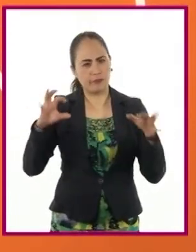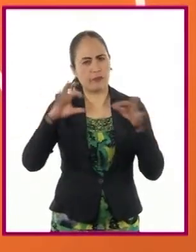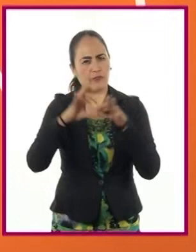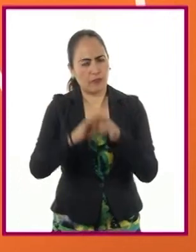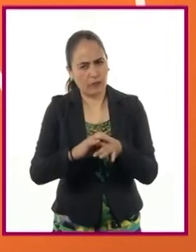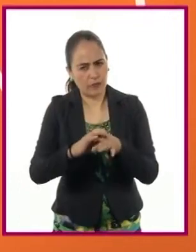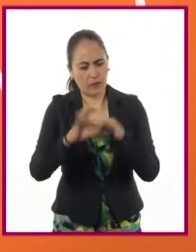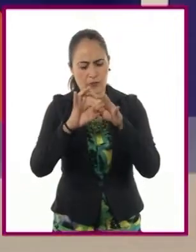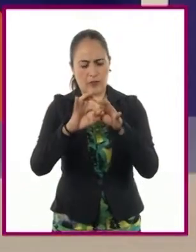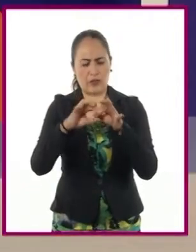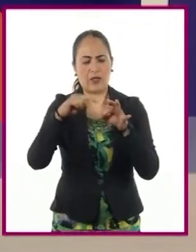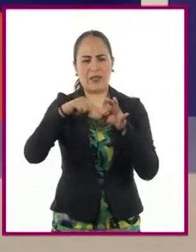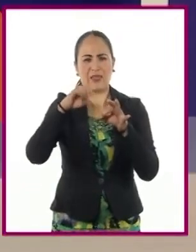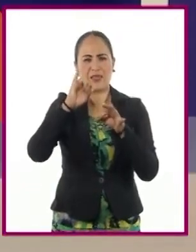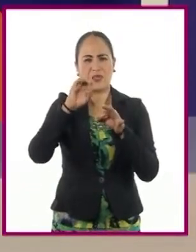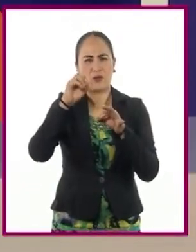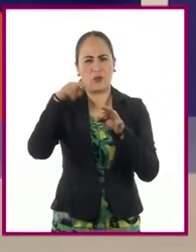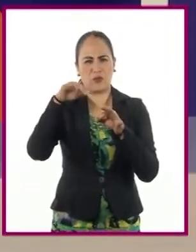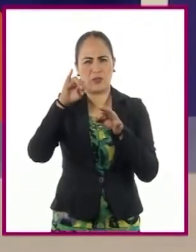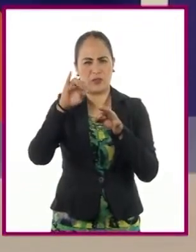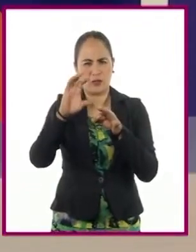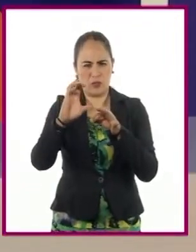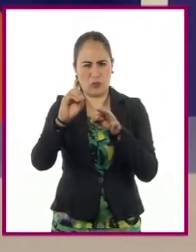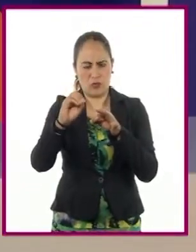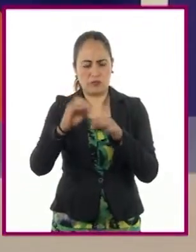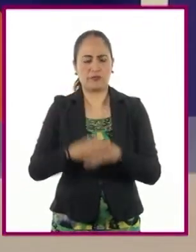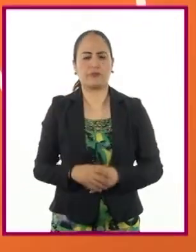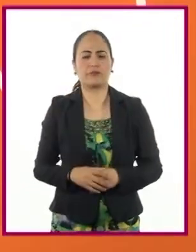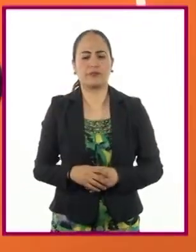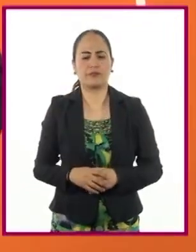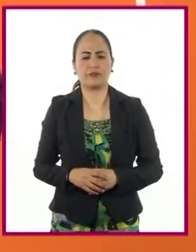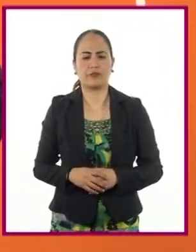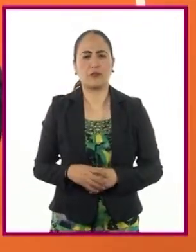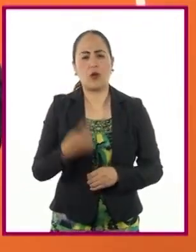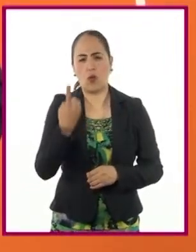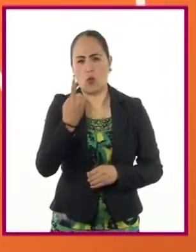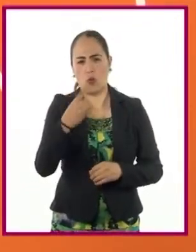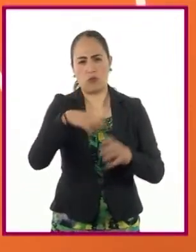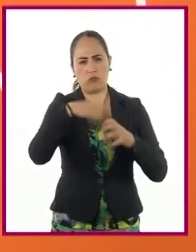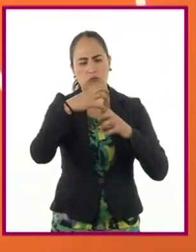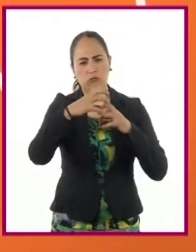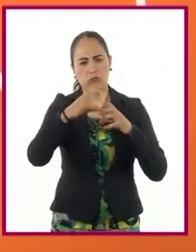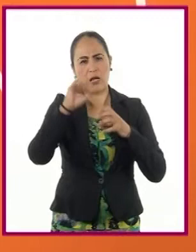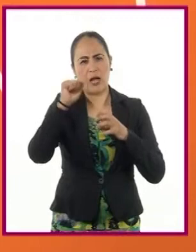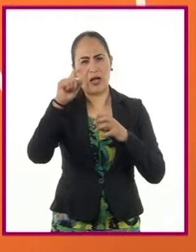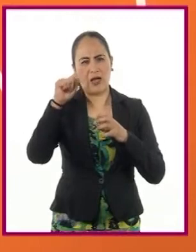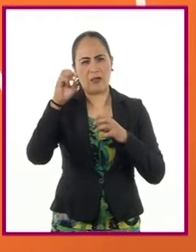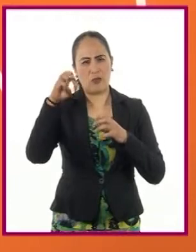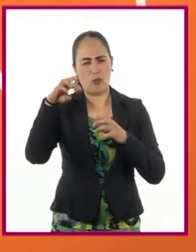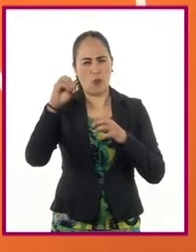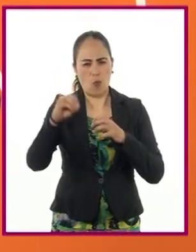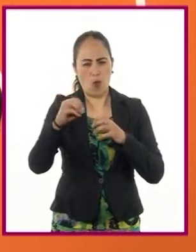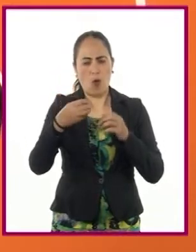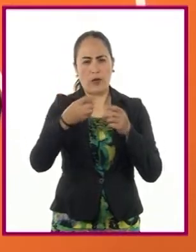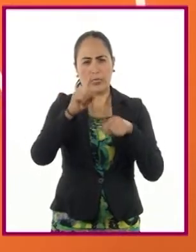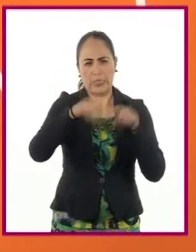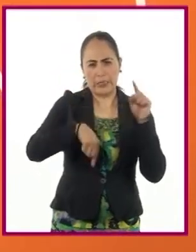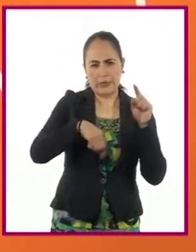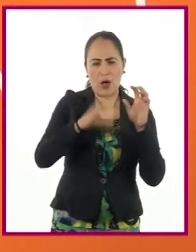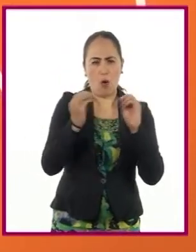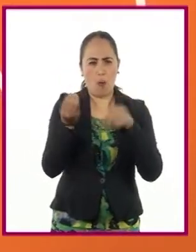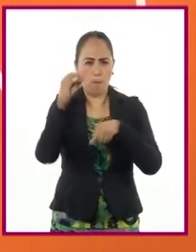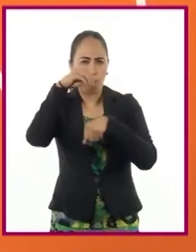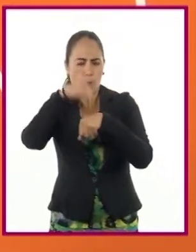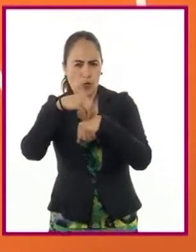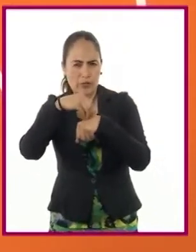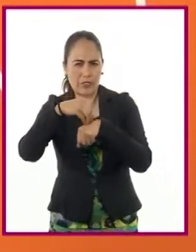un enlace iónico. A una reacción en la que un átomo pierde o gana electrones de valencia se le conoce como